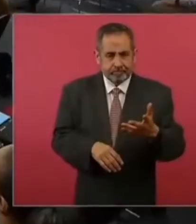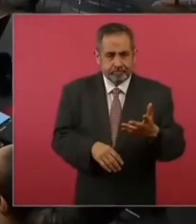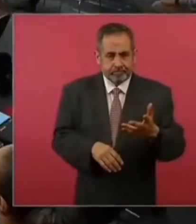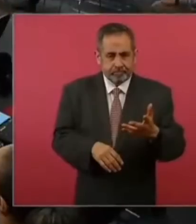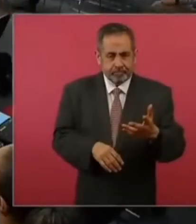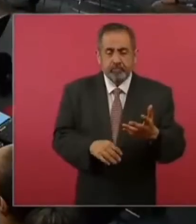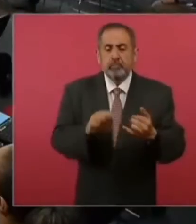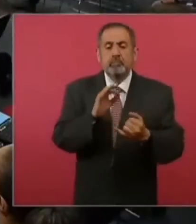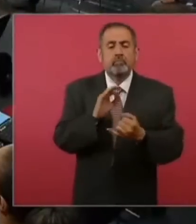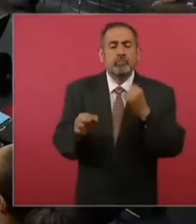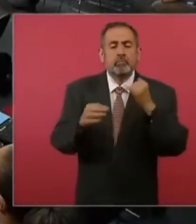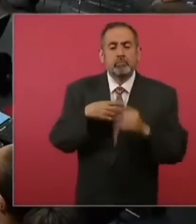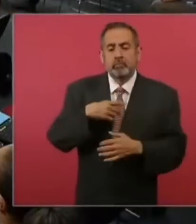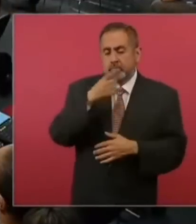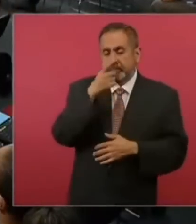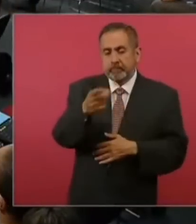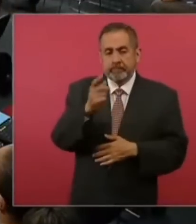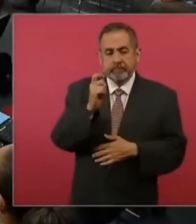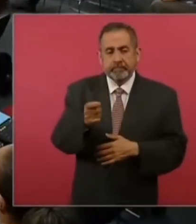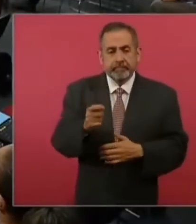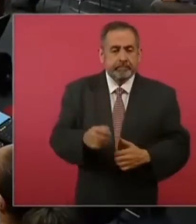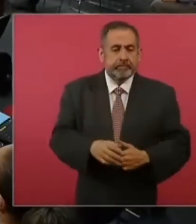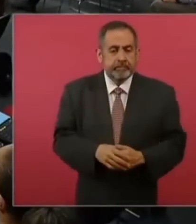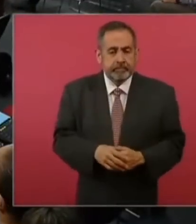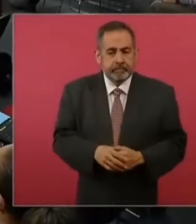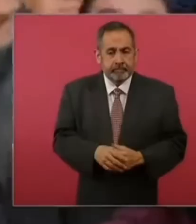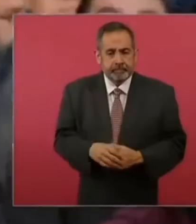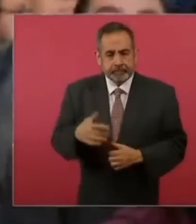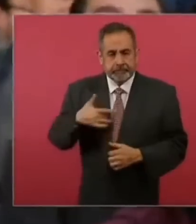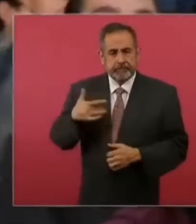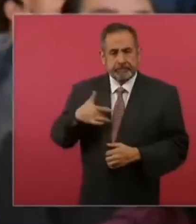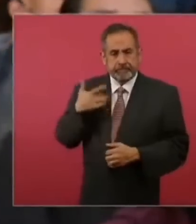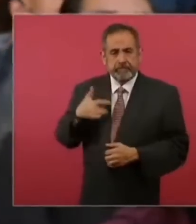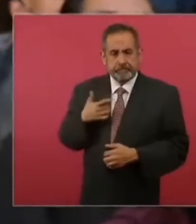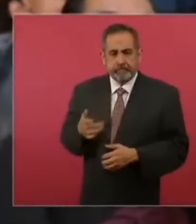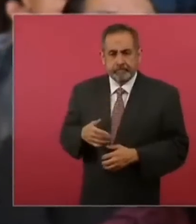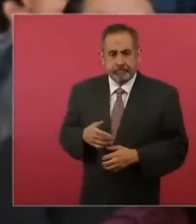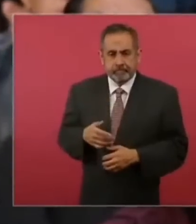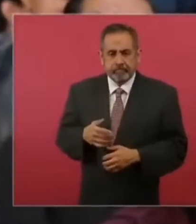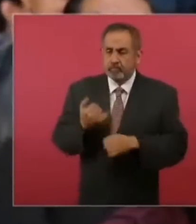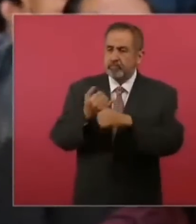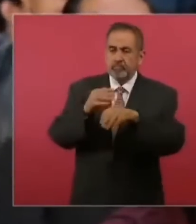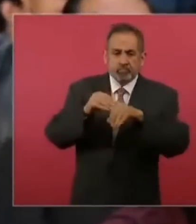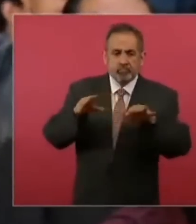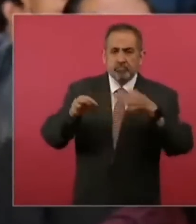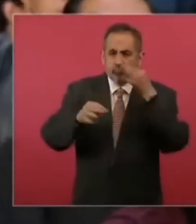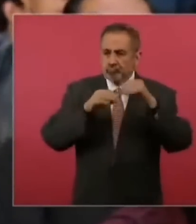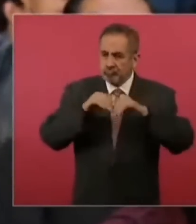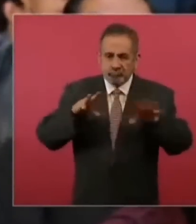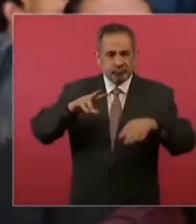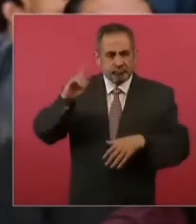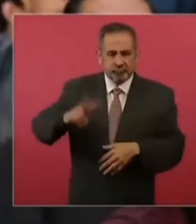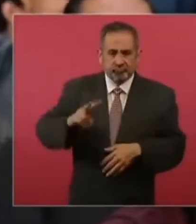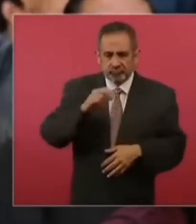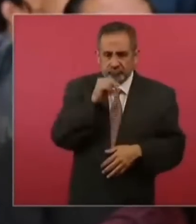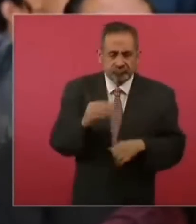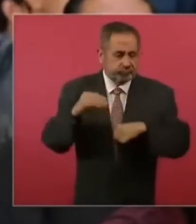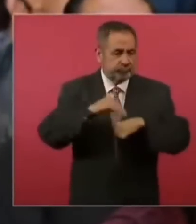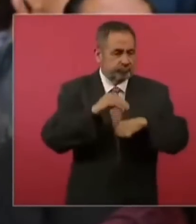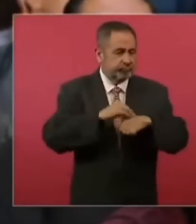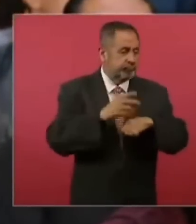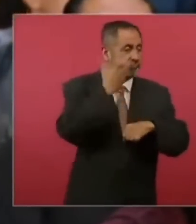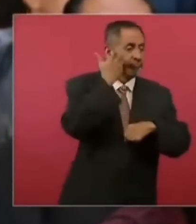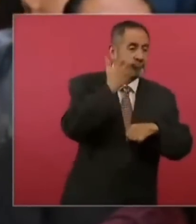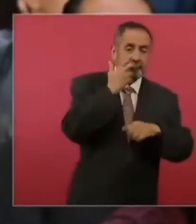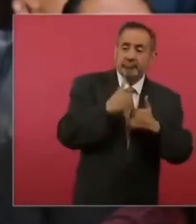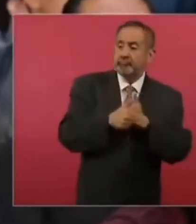lo único que yo puedo decir es que yo estoy consciente que no se está mandando la información real y que se están maquillando